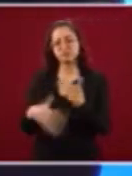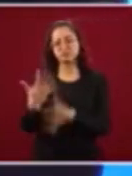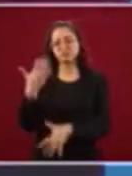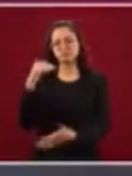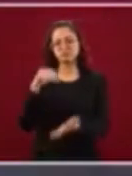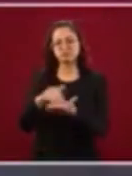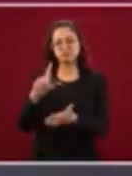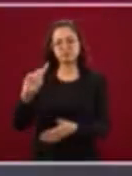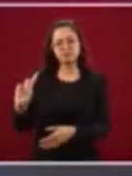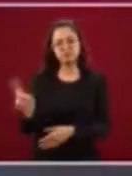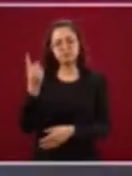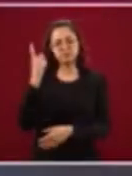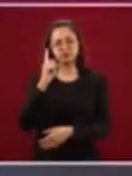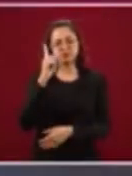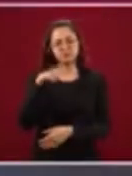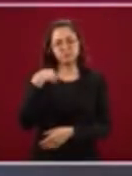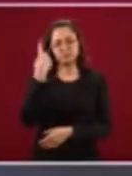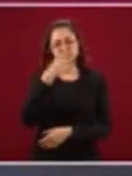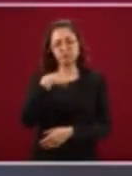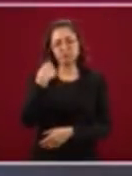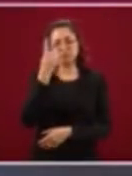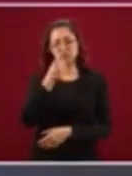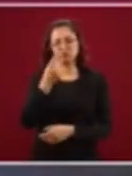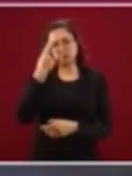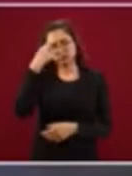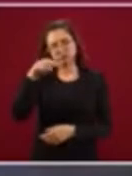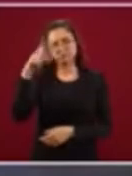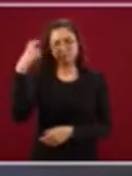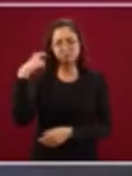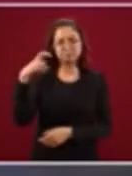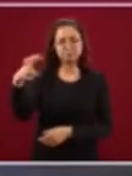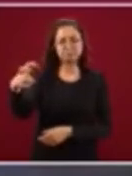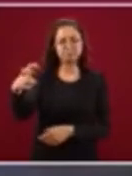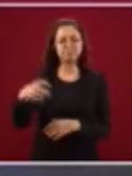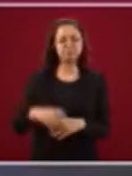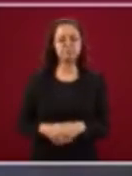$15,000 la hora, la operación.